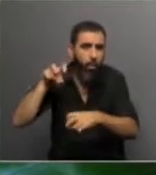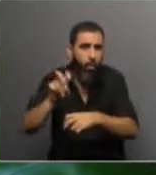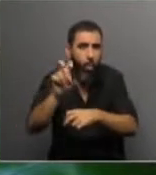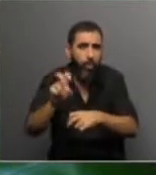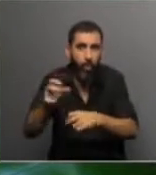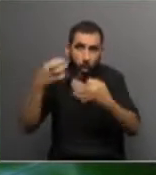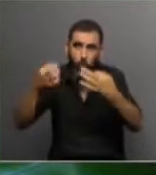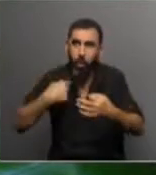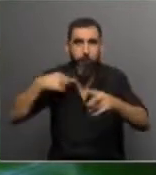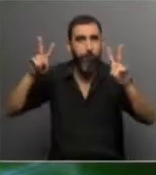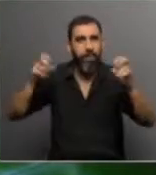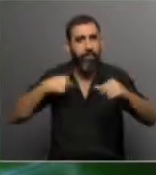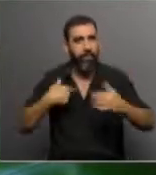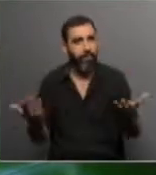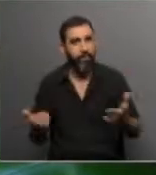tocó.